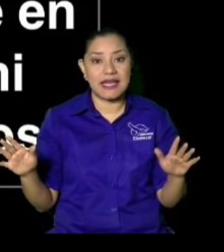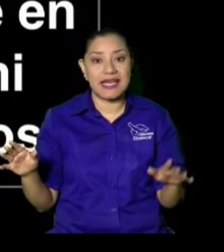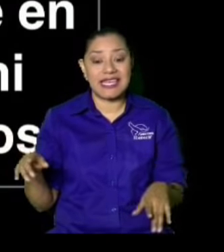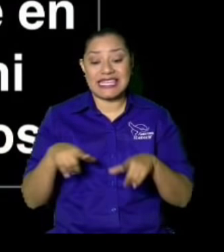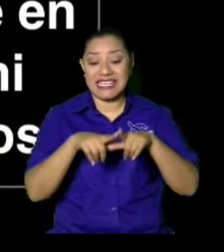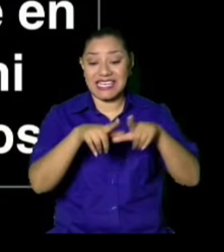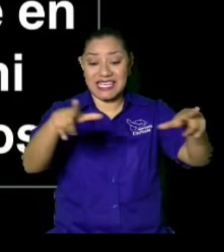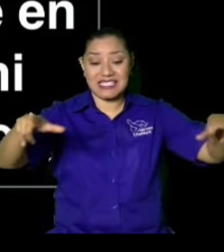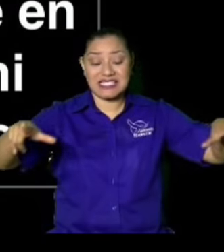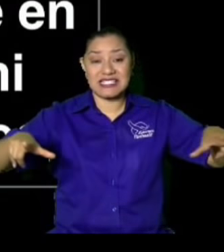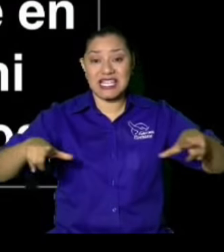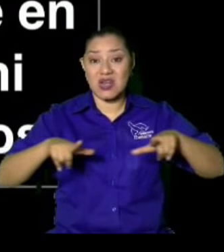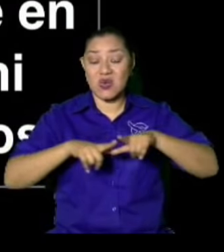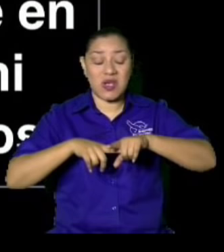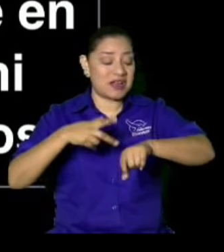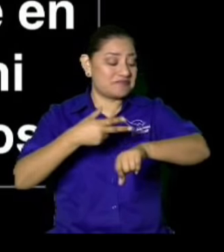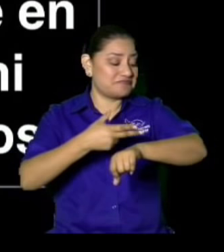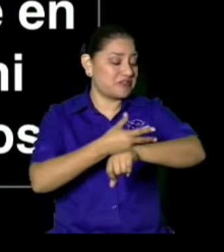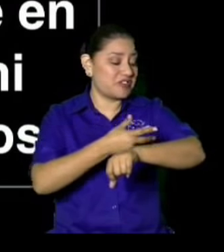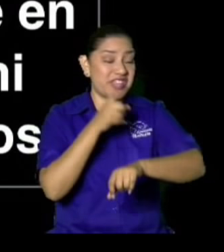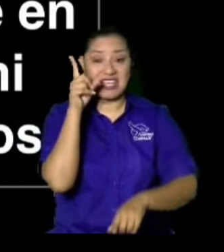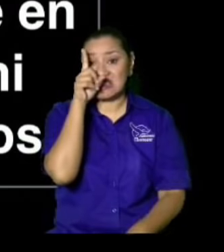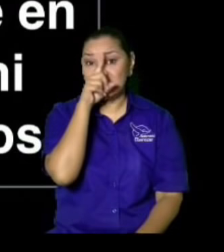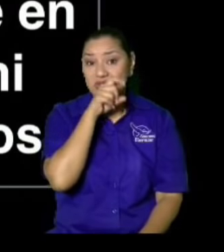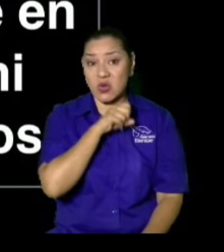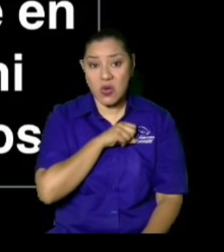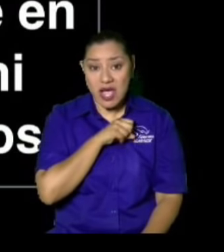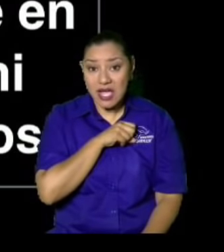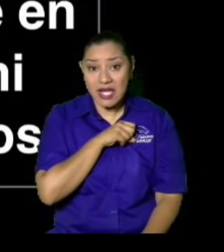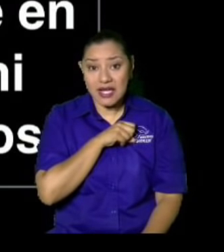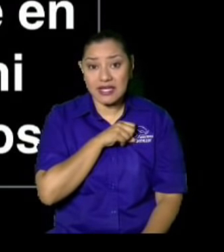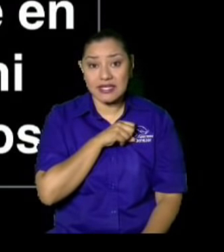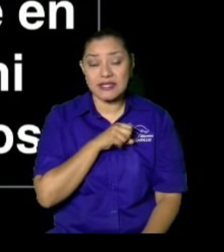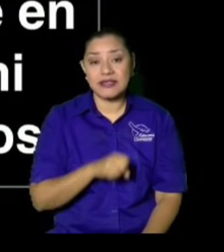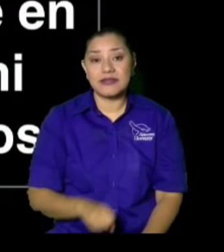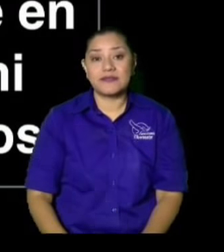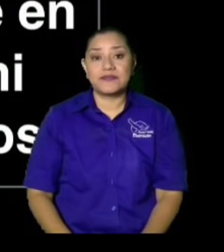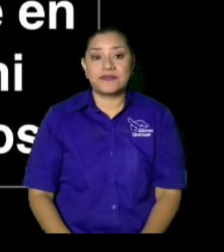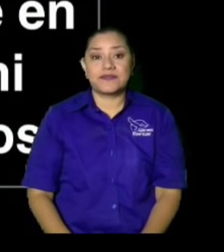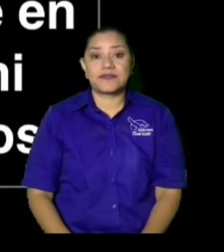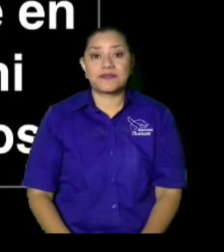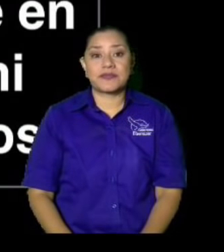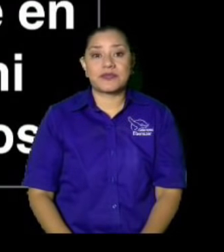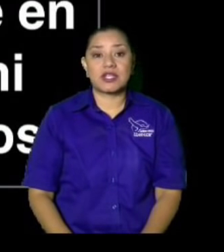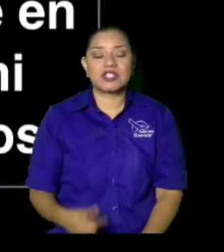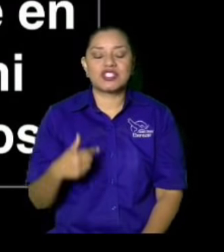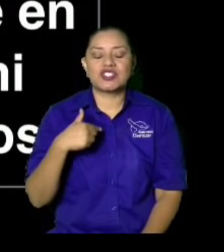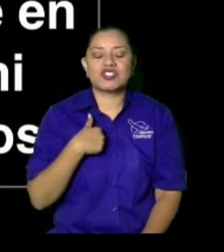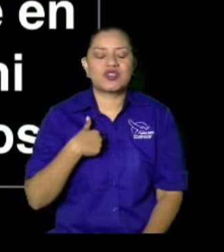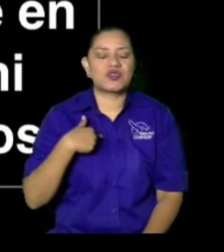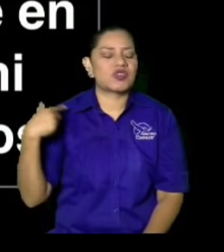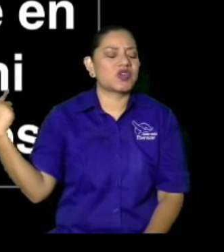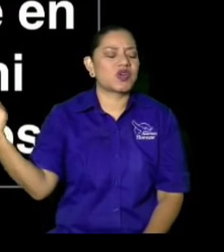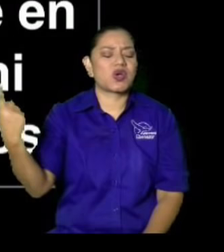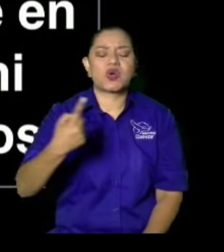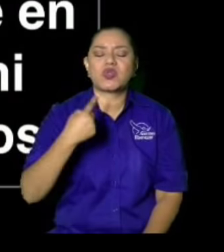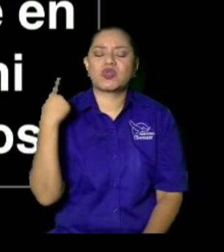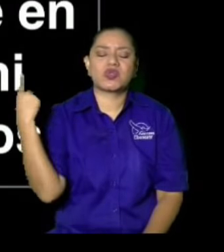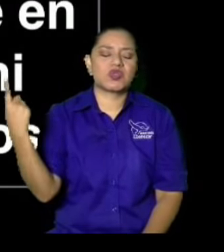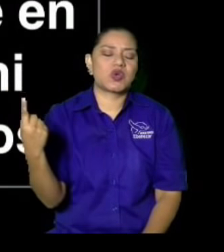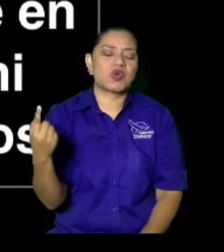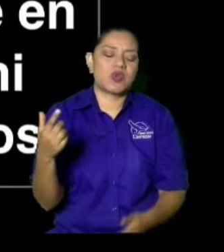hayan ovejas ni ganados, ni ganado alguno en los establos, con todo esto, ¿qué? Me